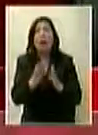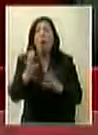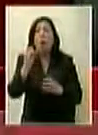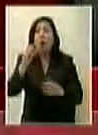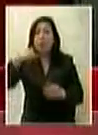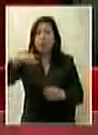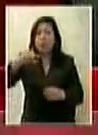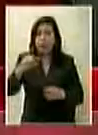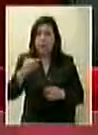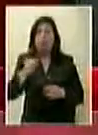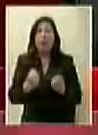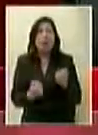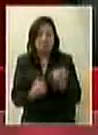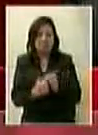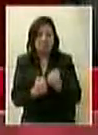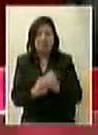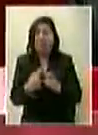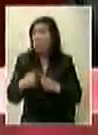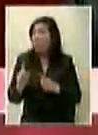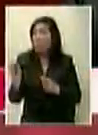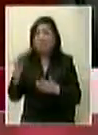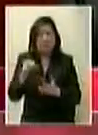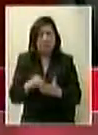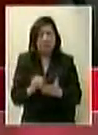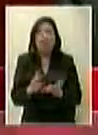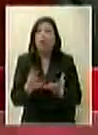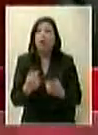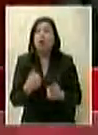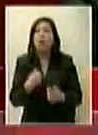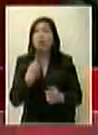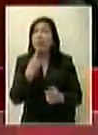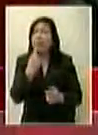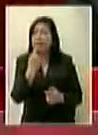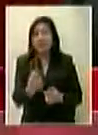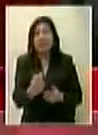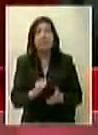organizaciones. Finalmente, señor presidente, quiero señalarle